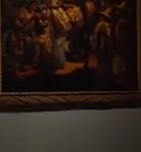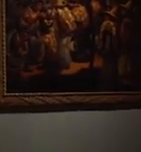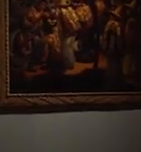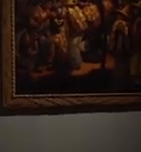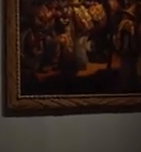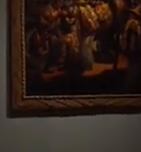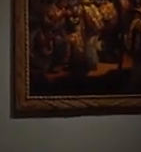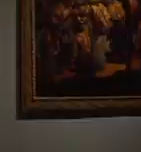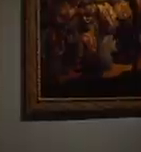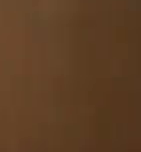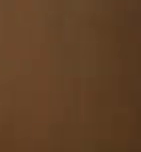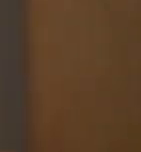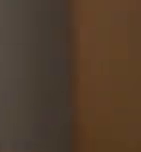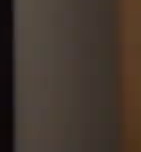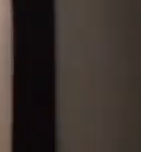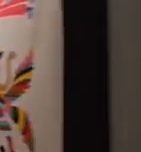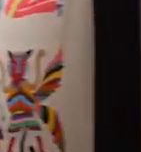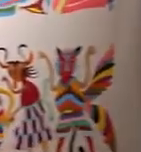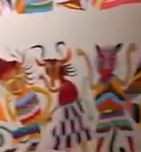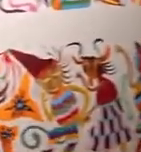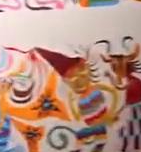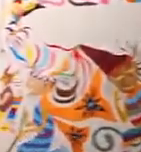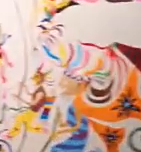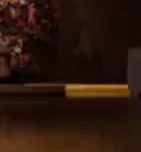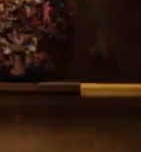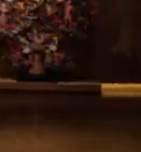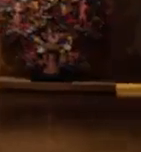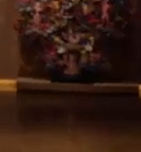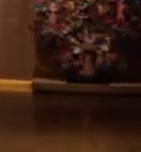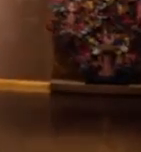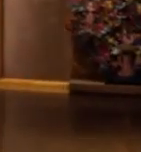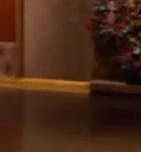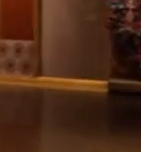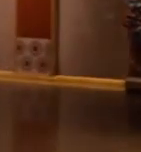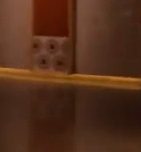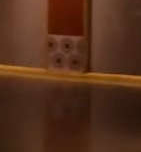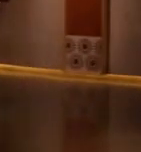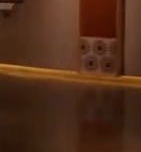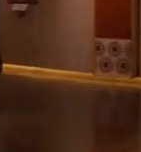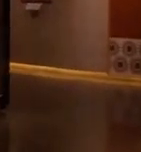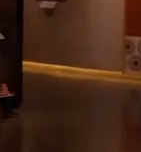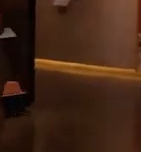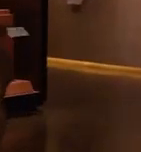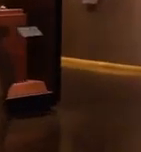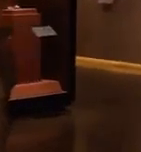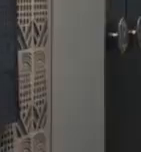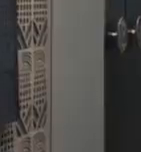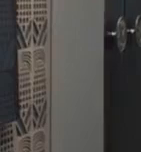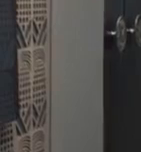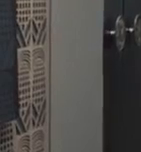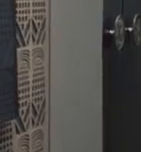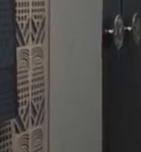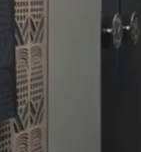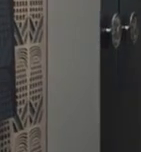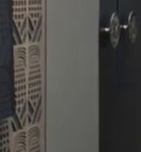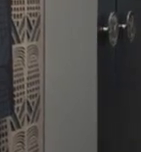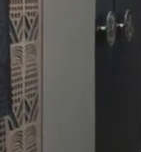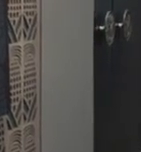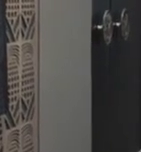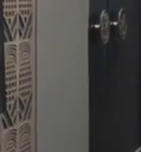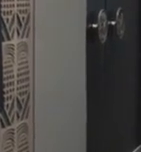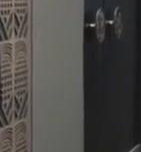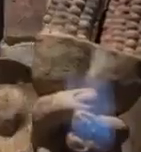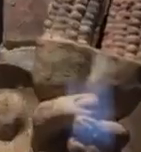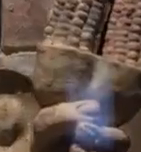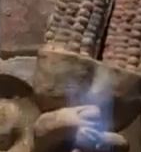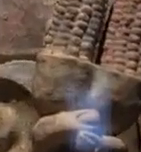Las culturas de México tienen derecho a reconocerse en la magnificencia de su pasado. En exposiciones como La Grandeza